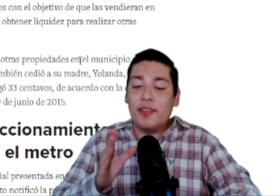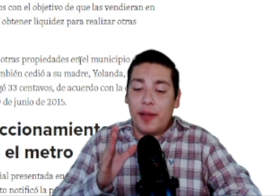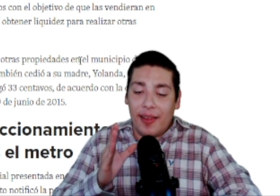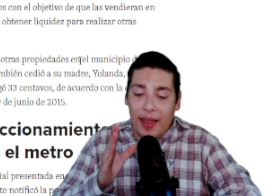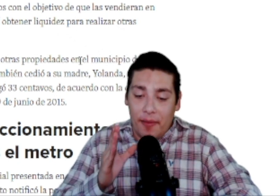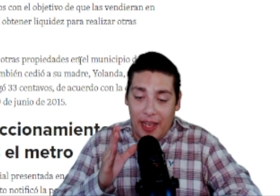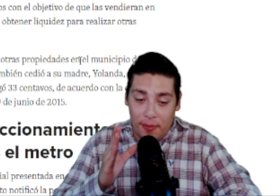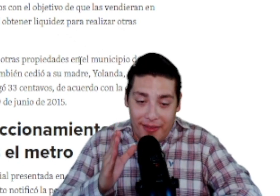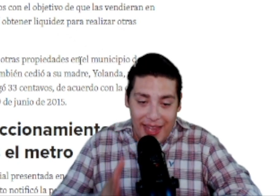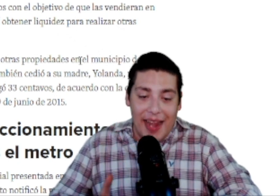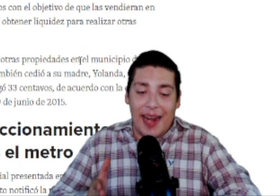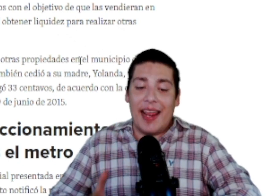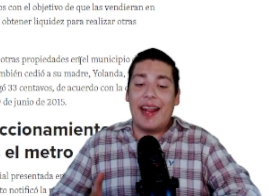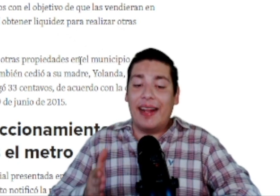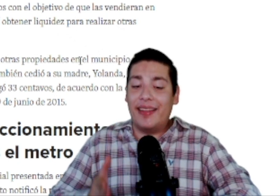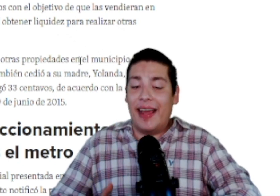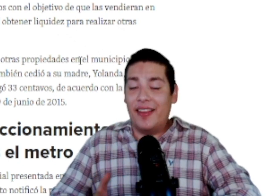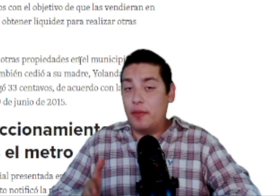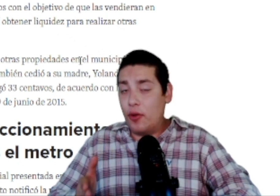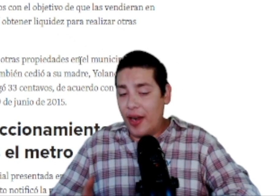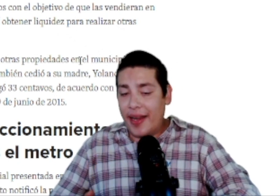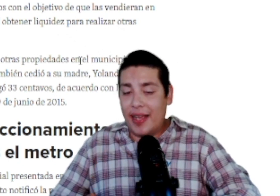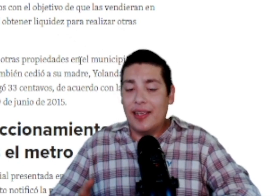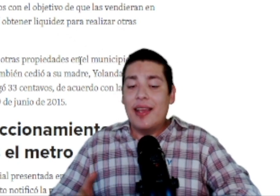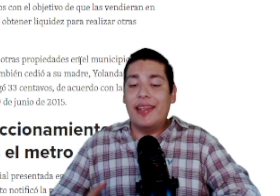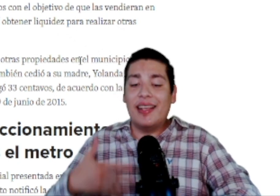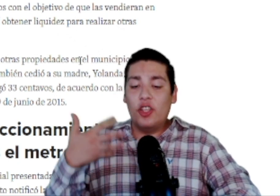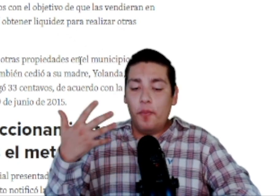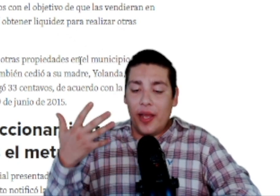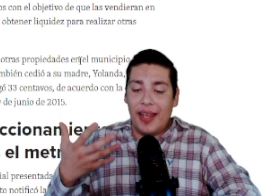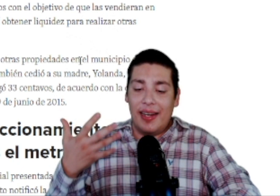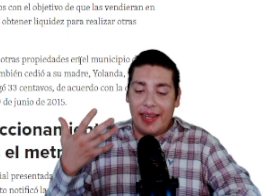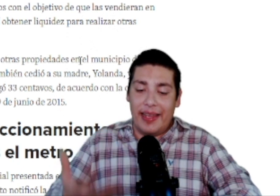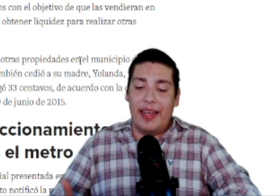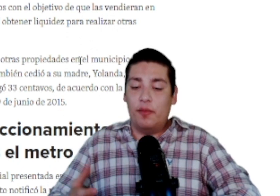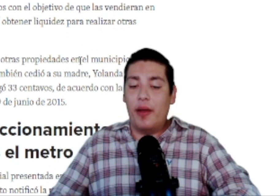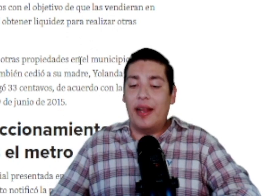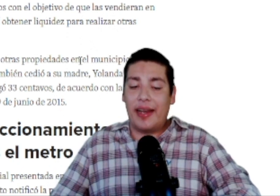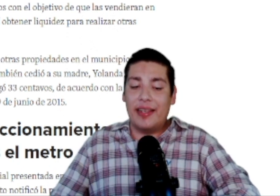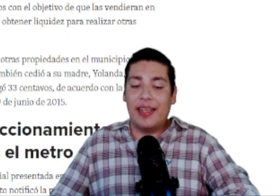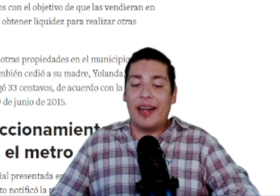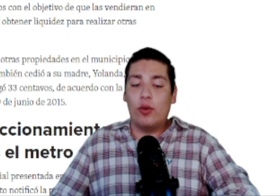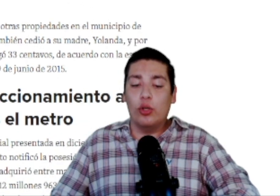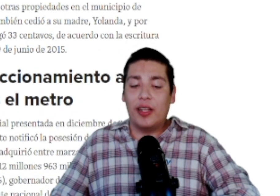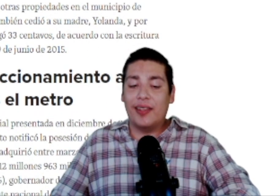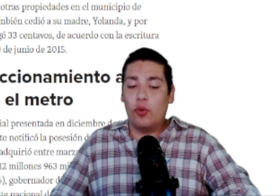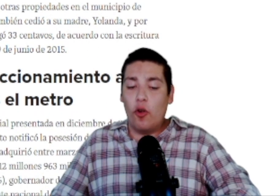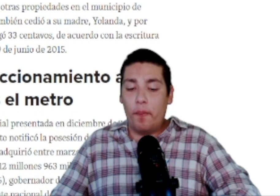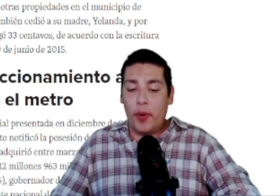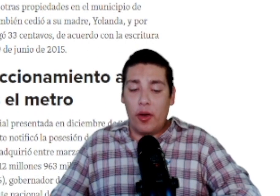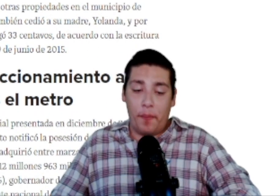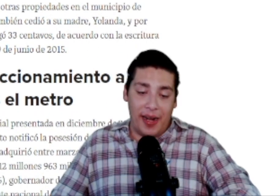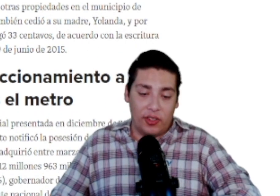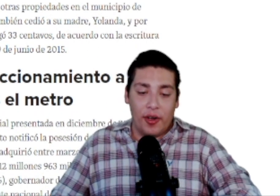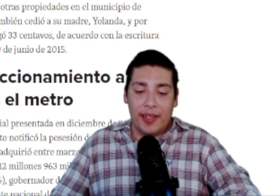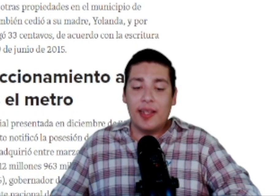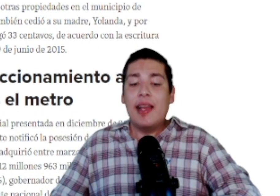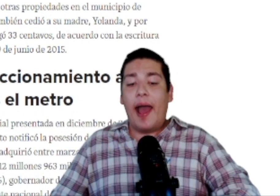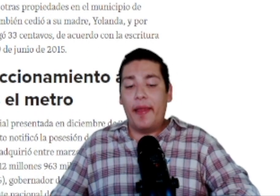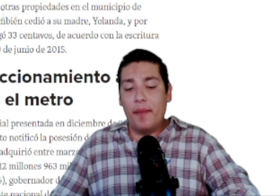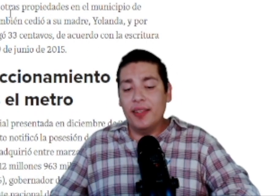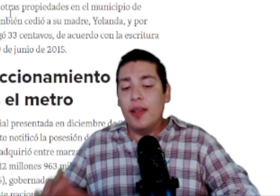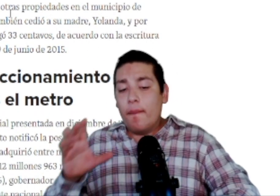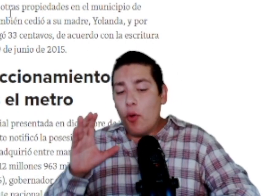que las vendieran en cantidades millonarias y así obtener liquidez para realizar otras